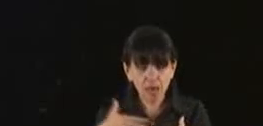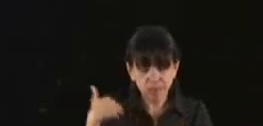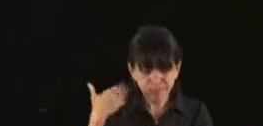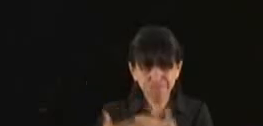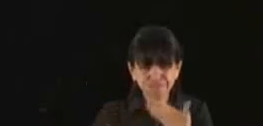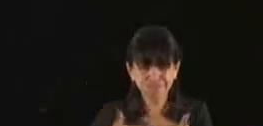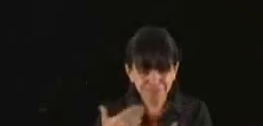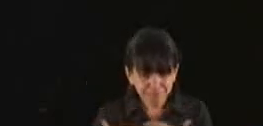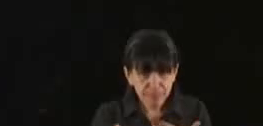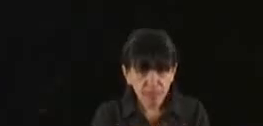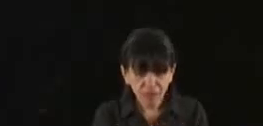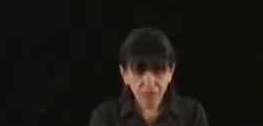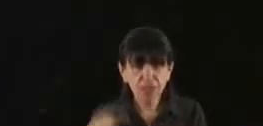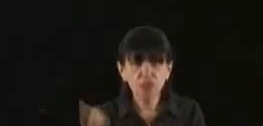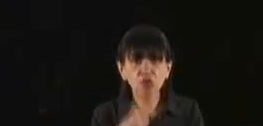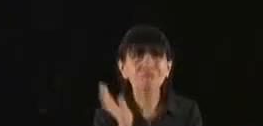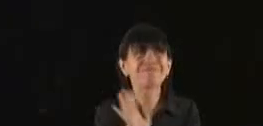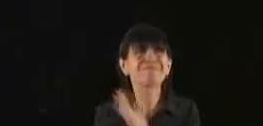Somos sobrevivientes.